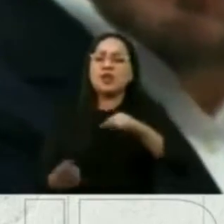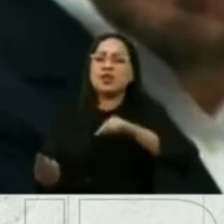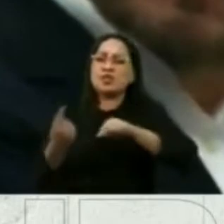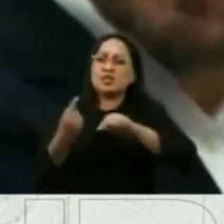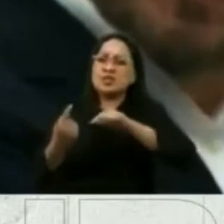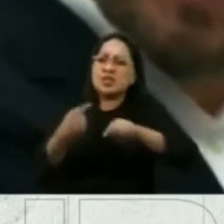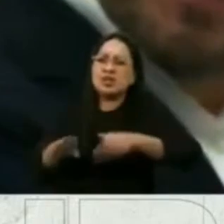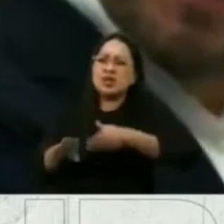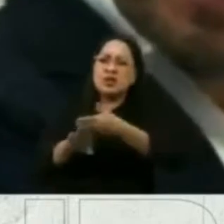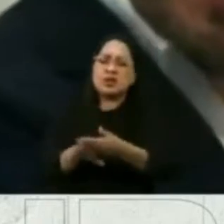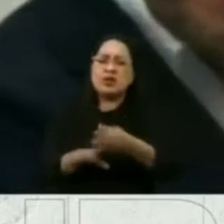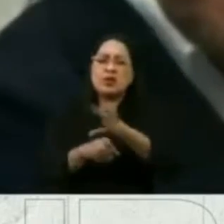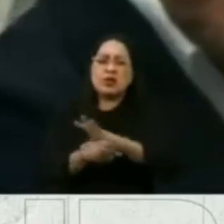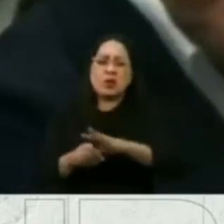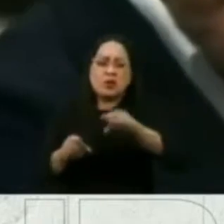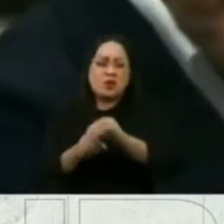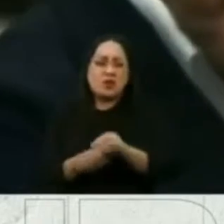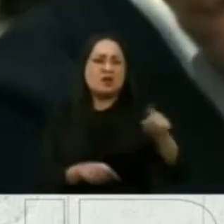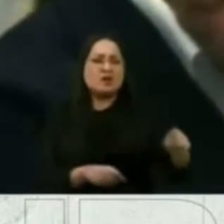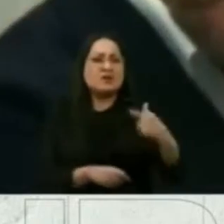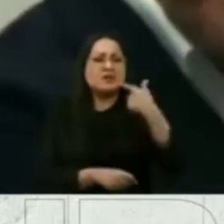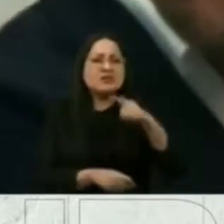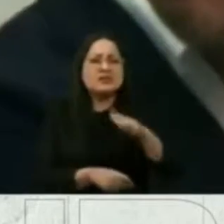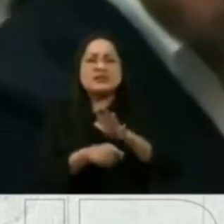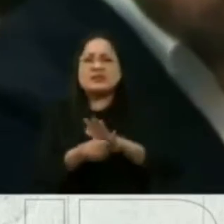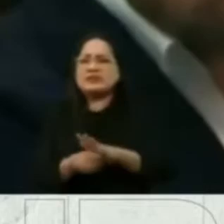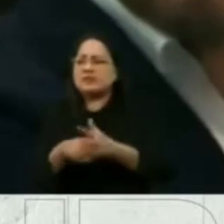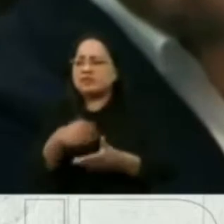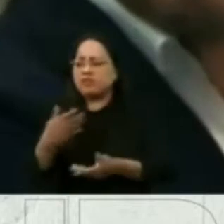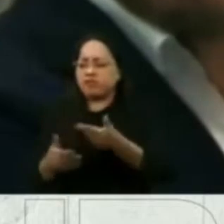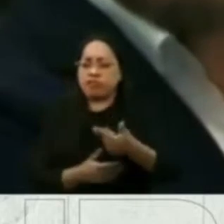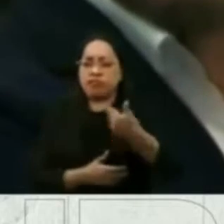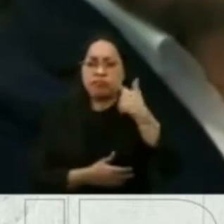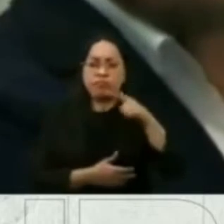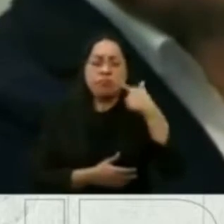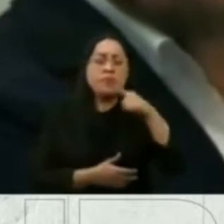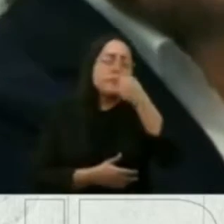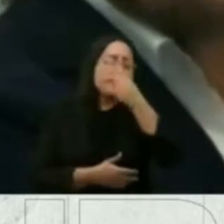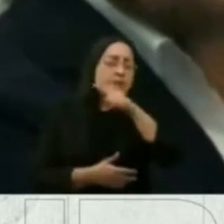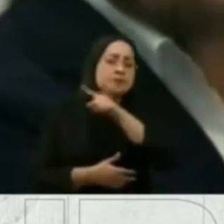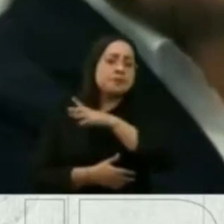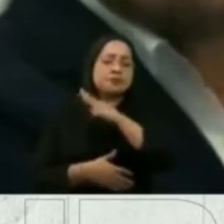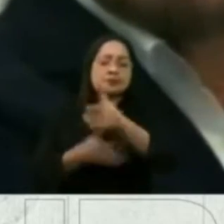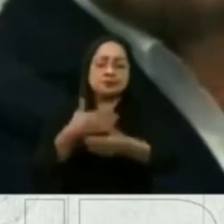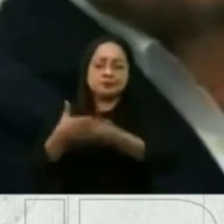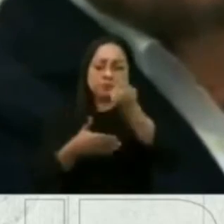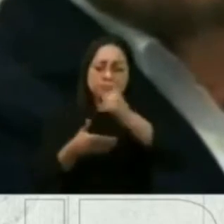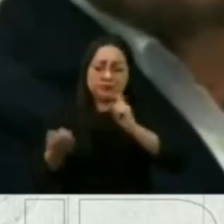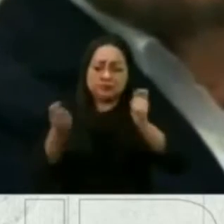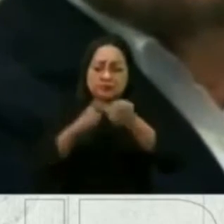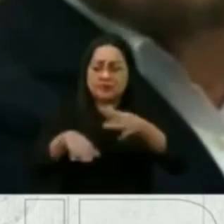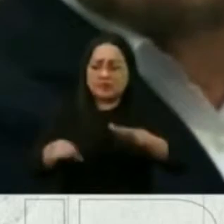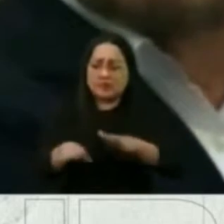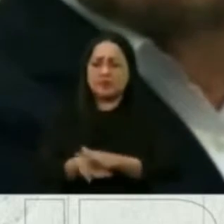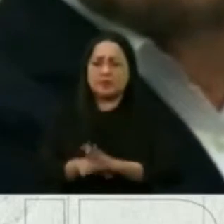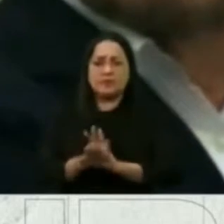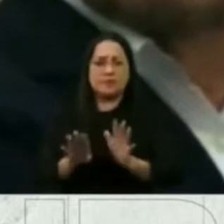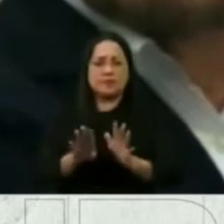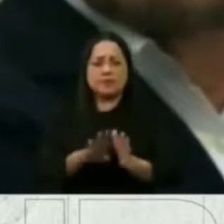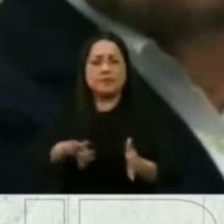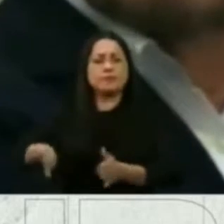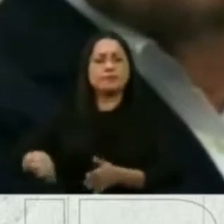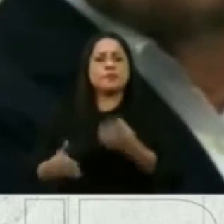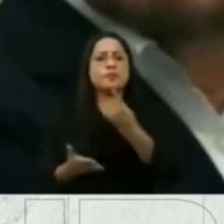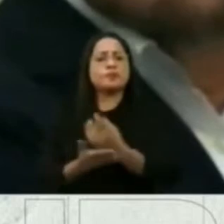absoluta y generalizada, la resistencia per se, por sí misma, a los procesos de cambio, porque solo resistencia ha